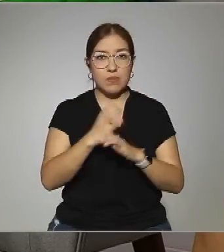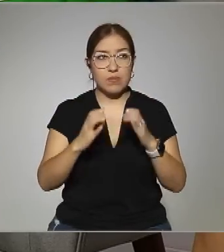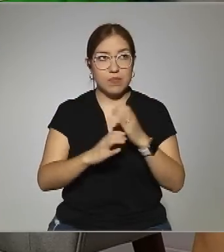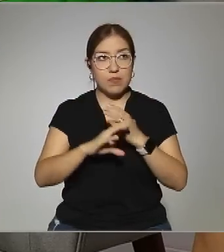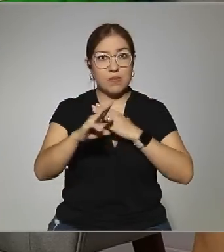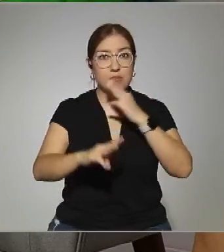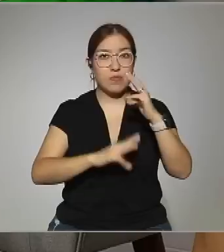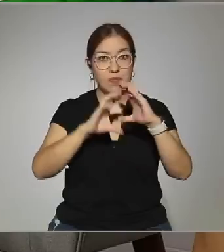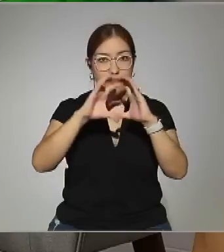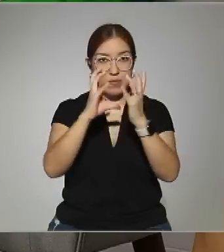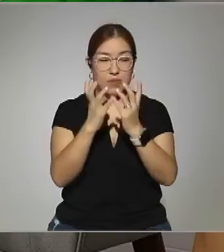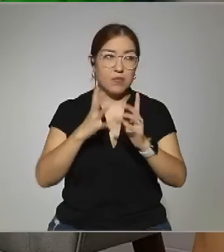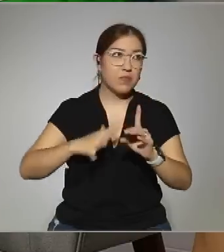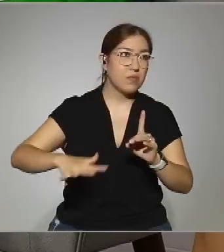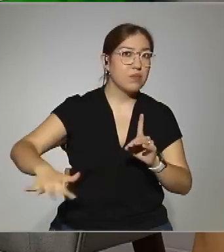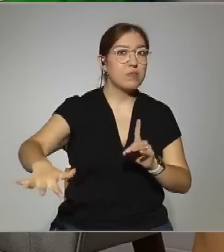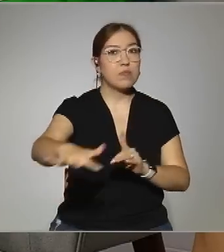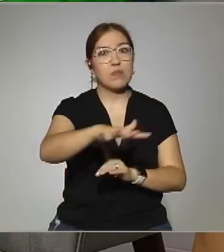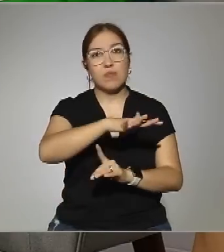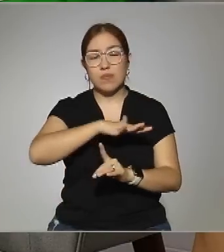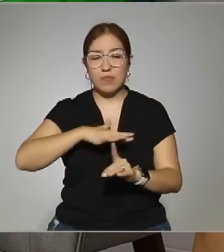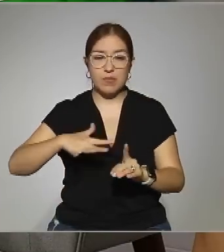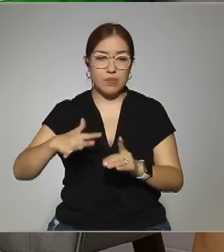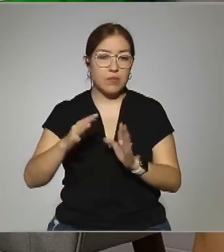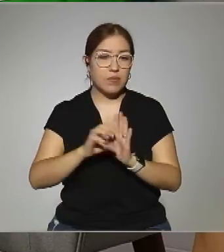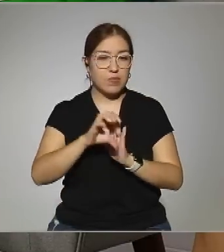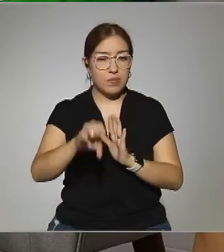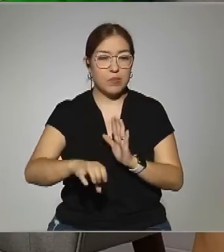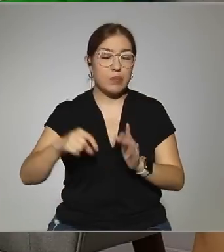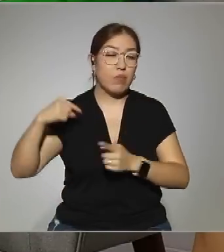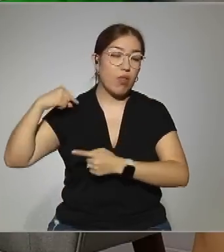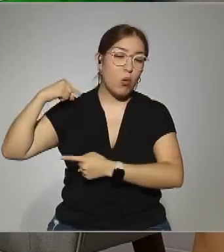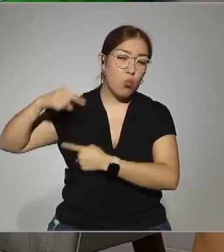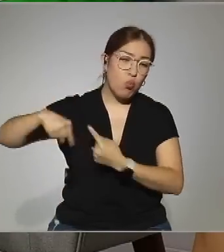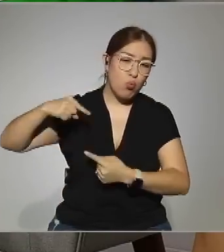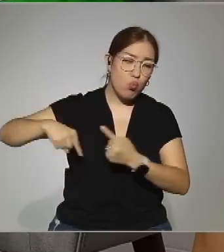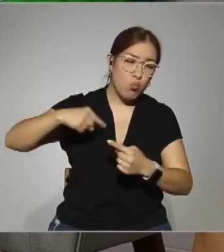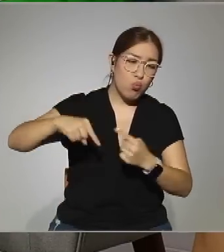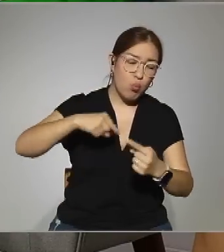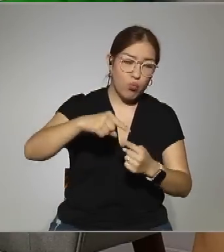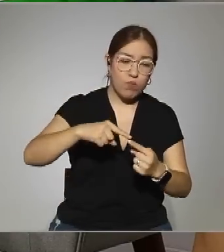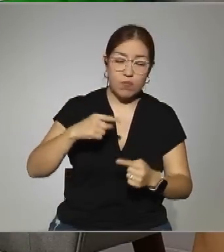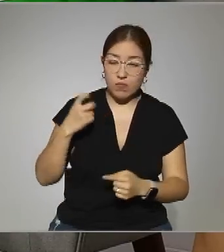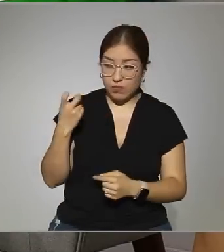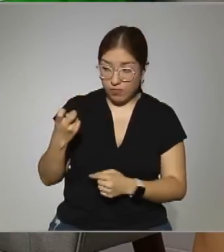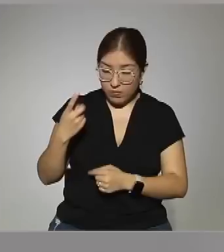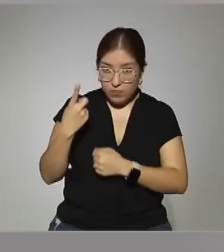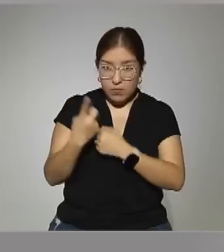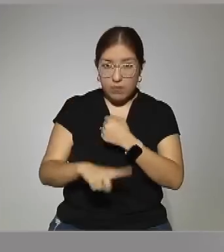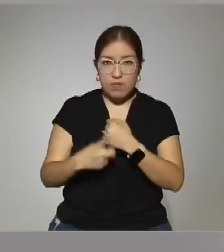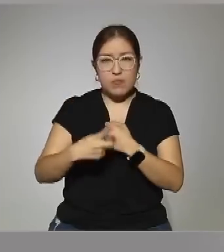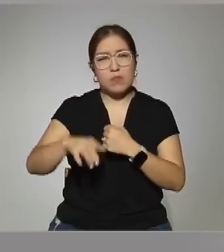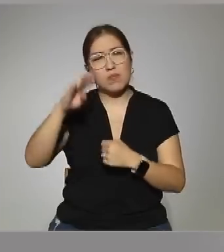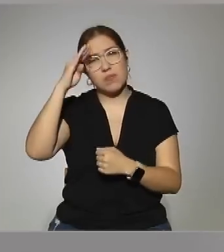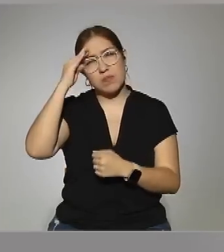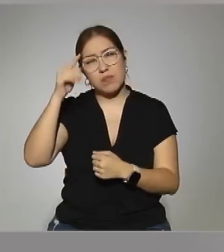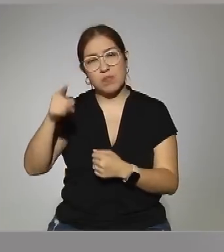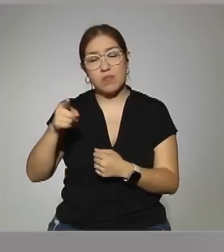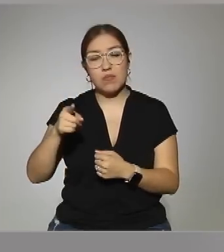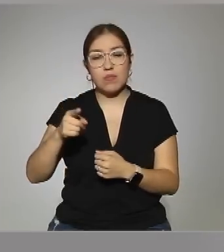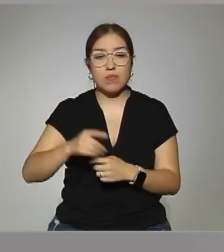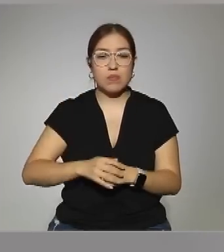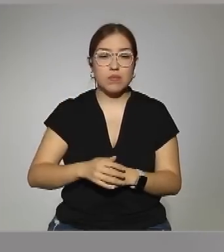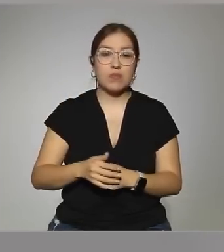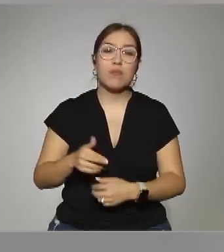aconteciendo en todo el mundo, ¿no? Por ejemplo, cuestiones del huracán, ¿no? De pronto reparar el daño, uno piensa que es como regresar a la